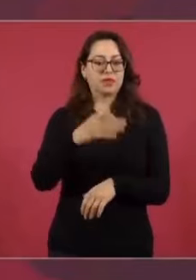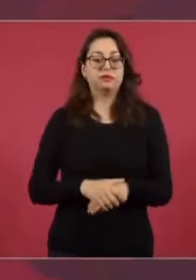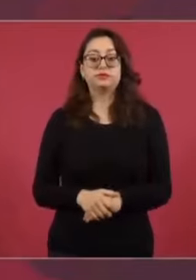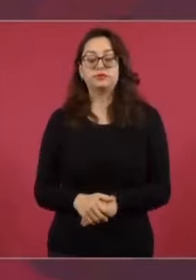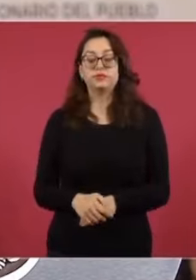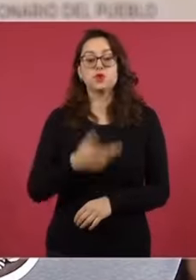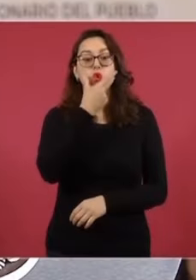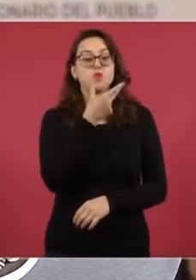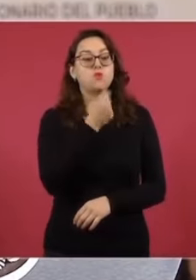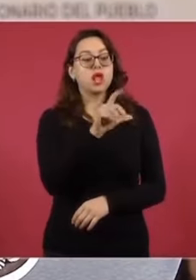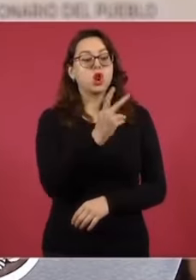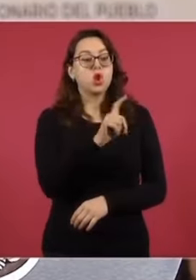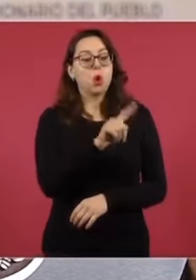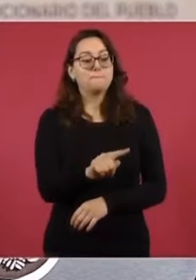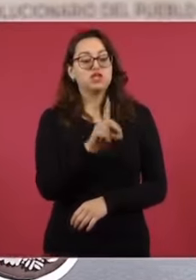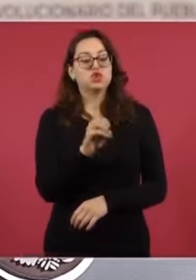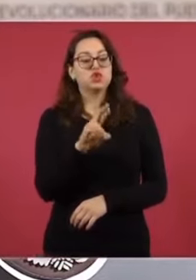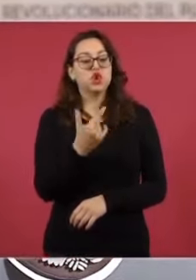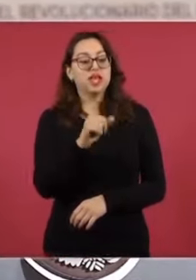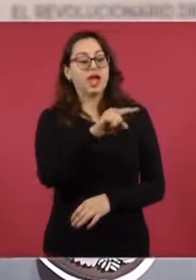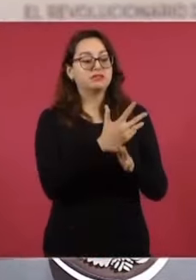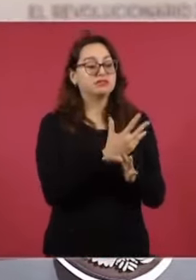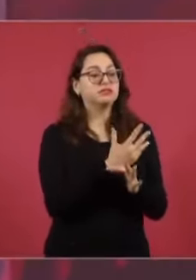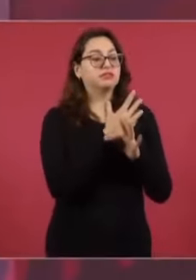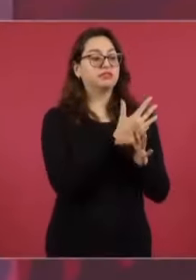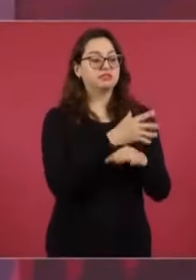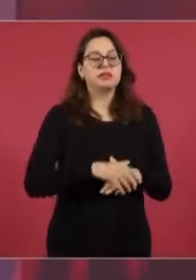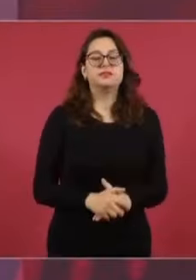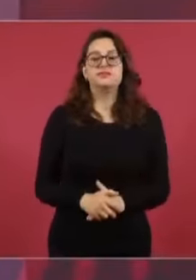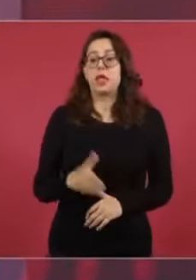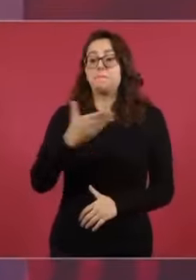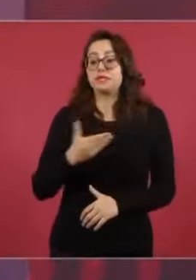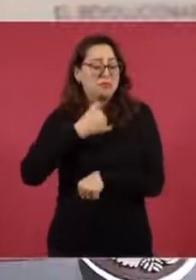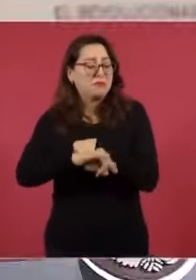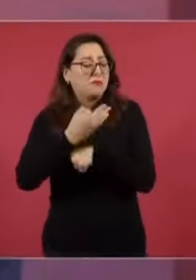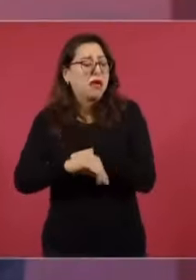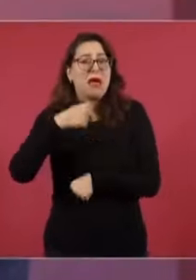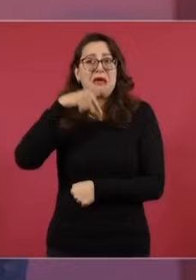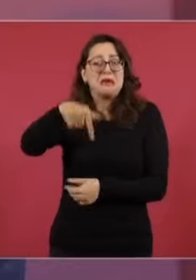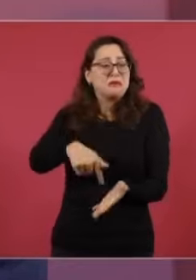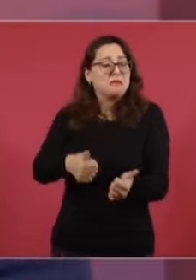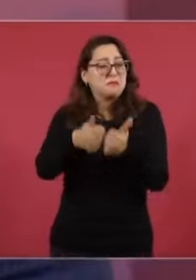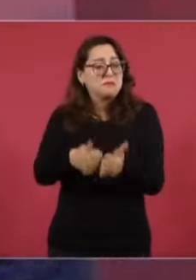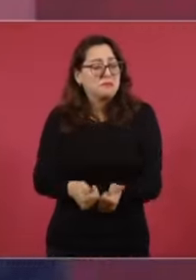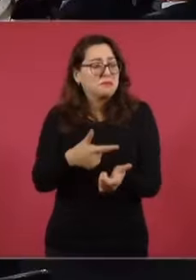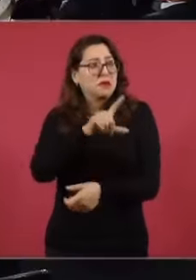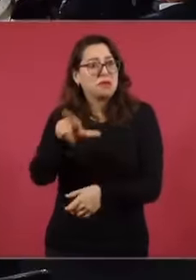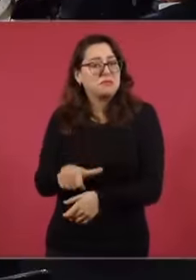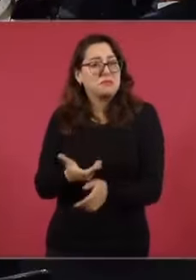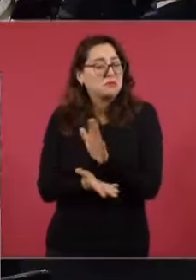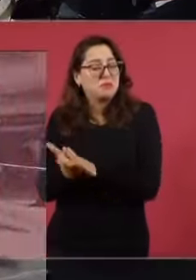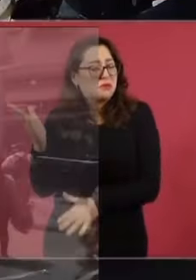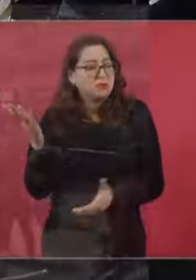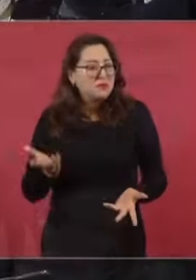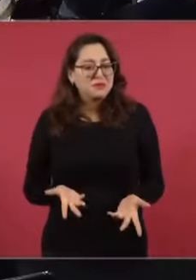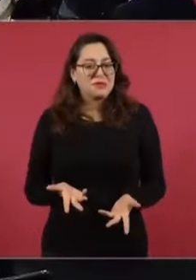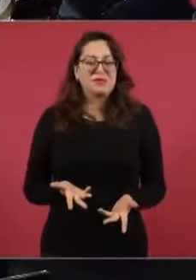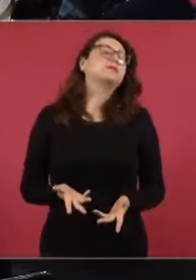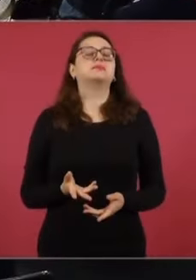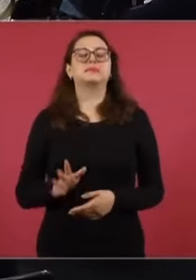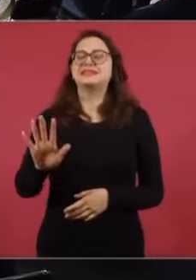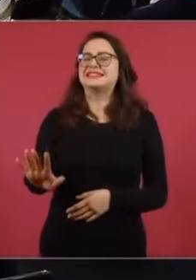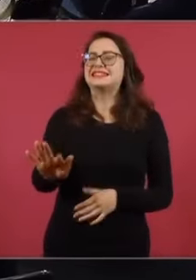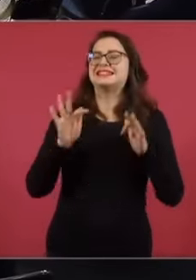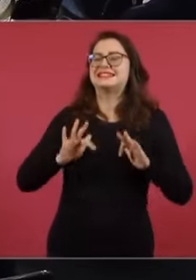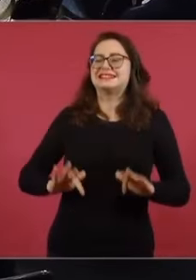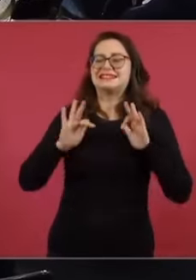Visitó Claudia. Visitó Claudia en su palacio al presidente. ¿Pero quieren escuchar a López Obrador? A ver, ¿cómo? ¡Producción! No,